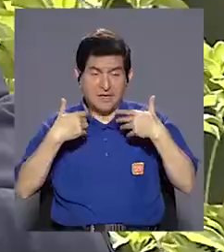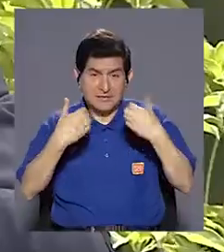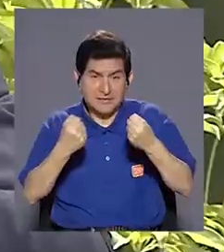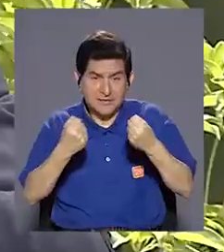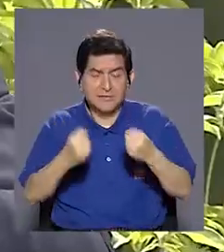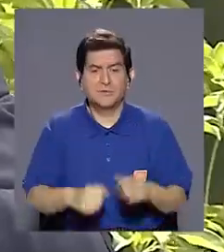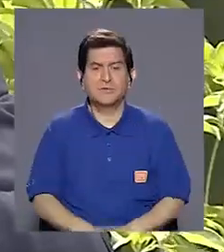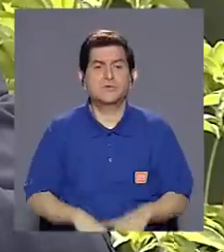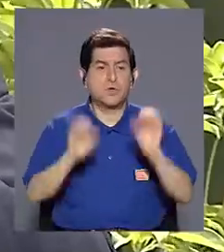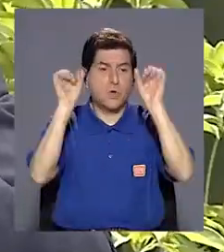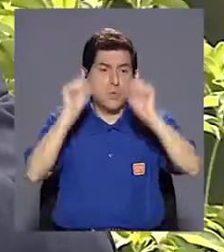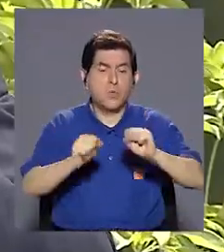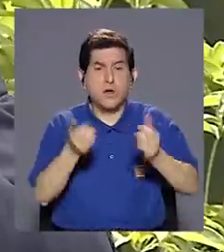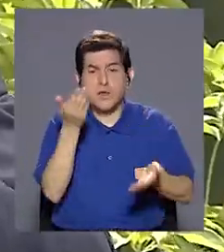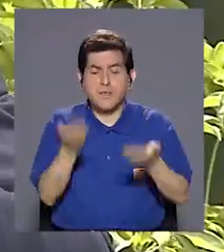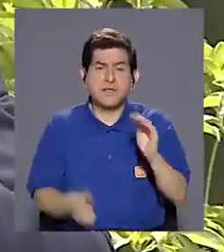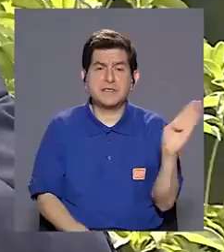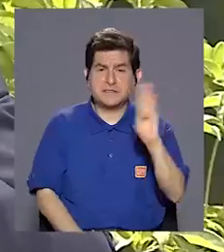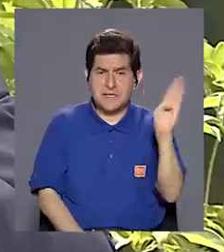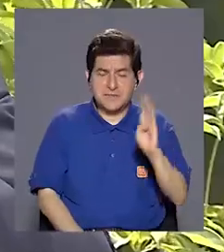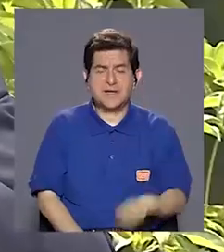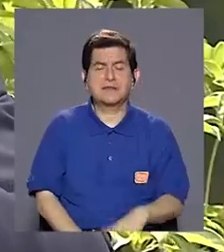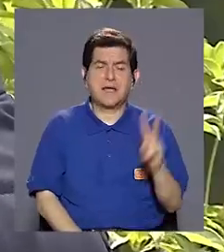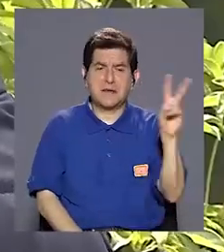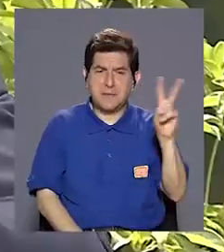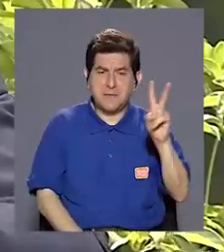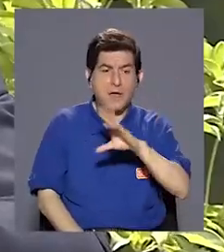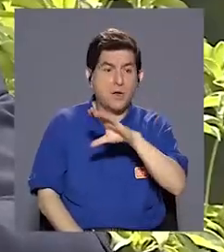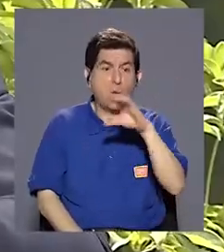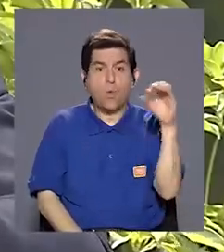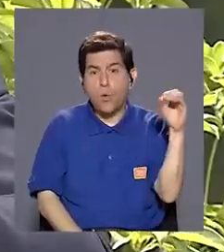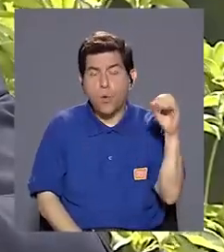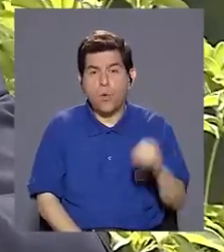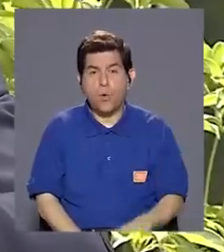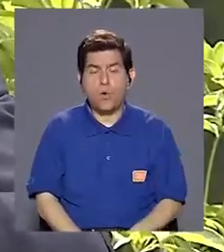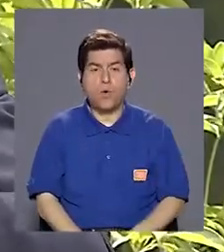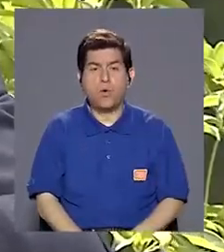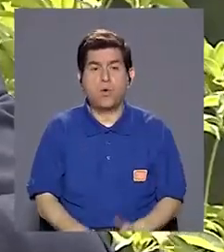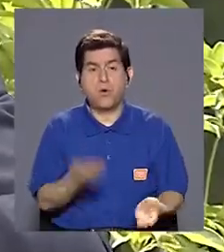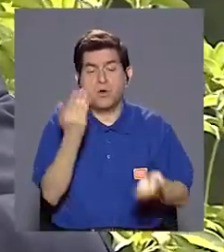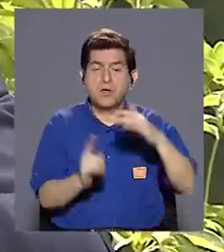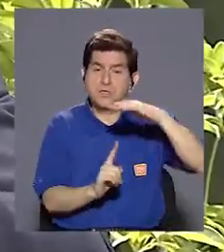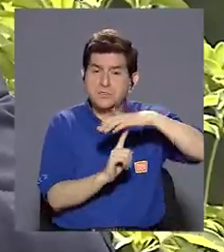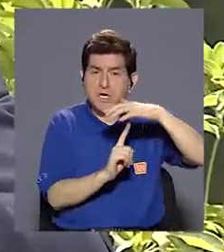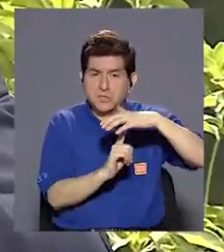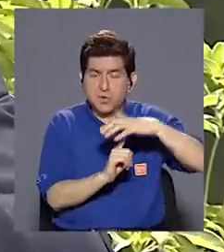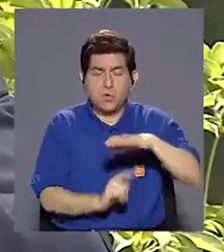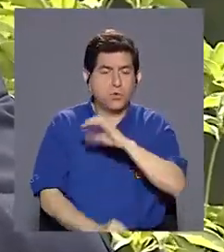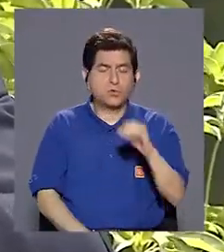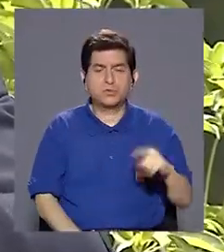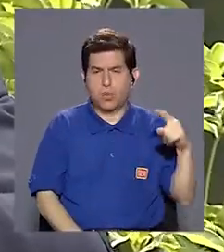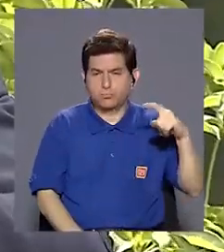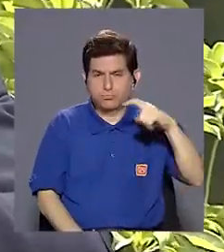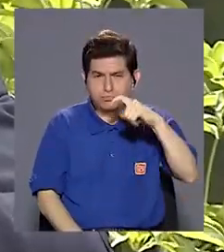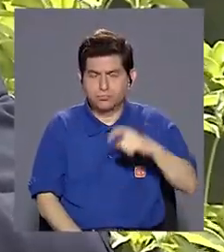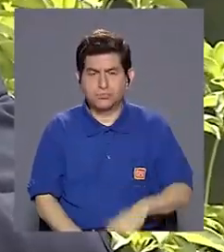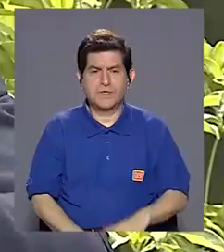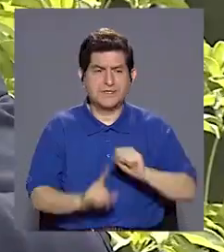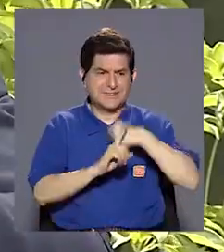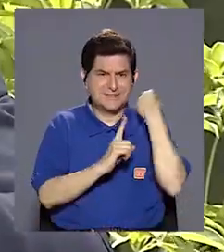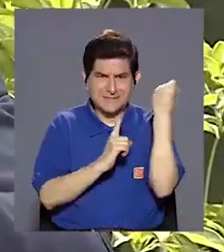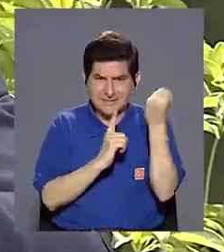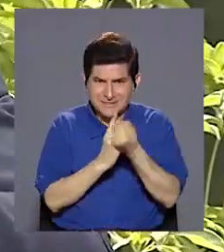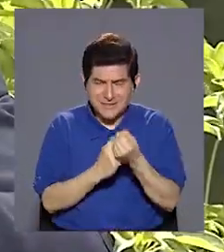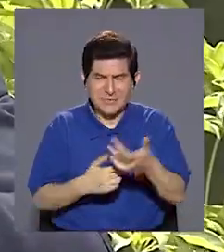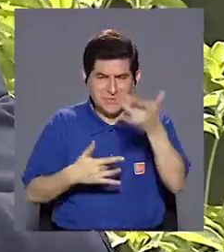salud y que también pueden ser provocadas por bacterias, por virus o incluso algunos hongos, ¿verdad? O parásitos pueden ser también que pueden provocar ese